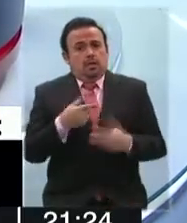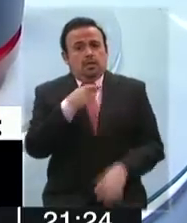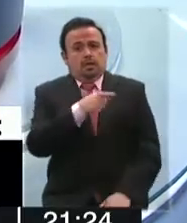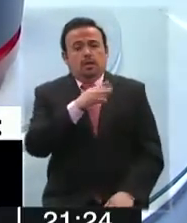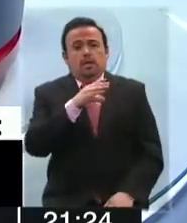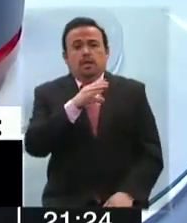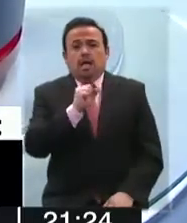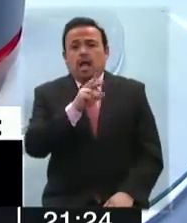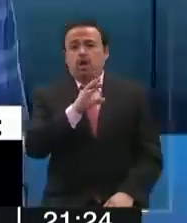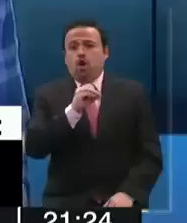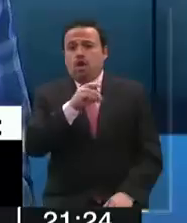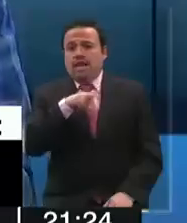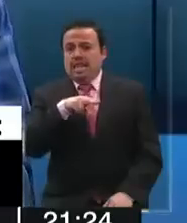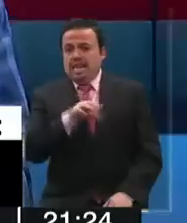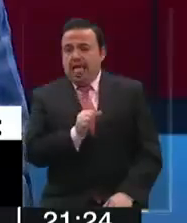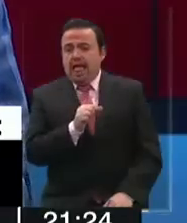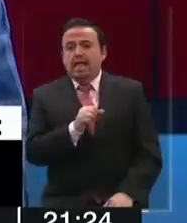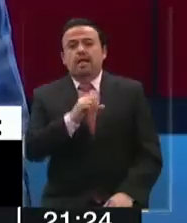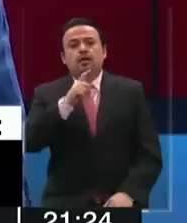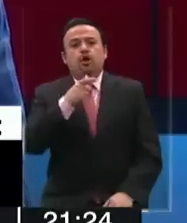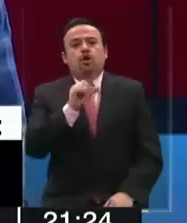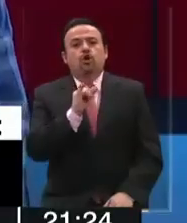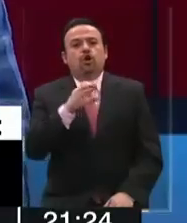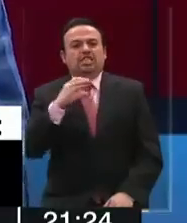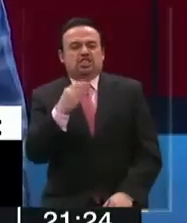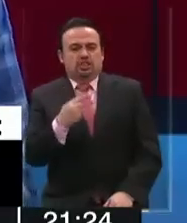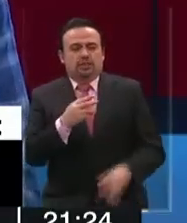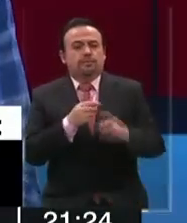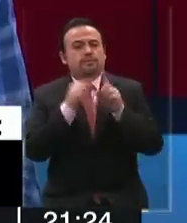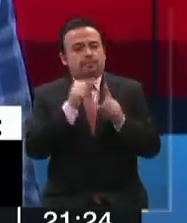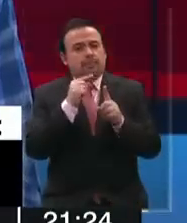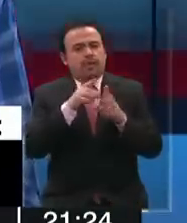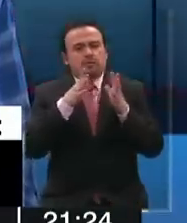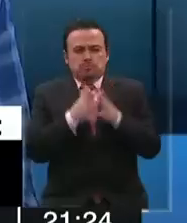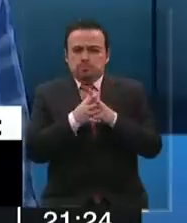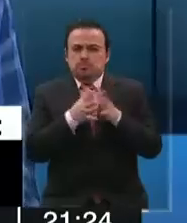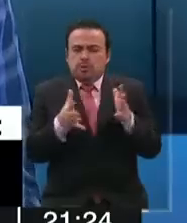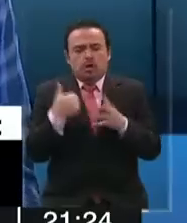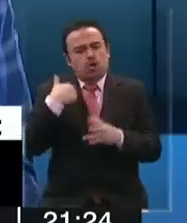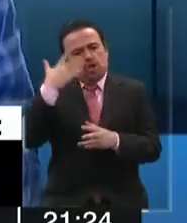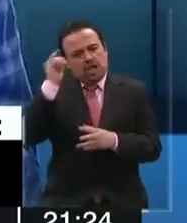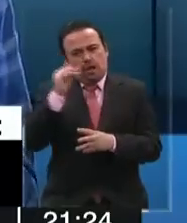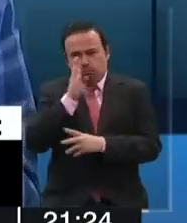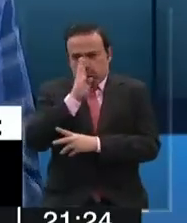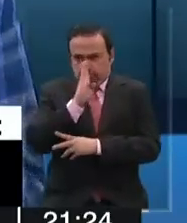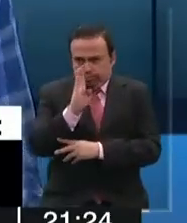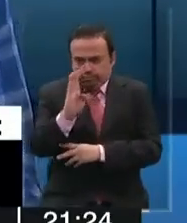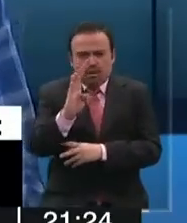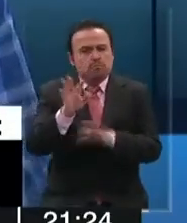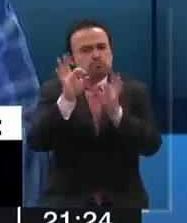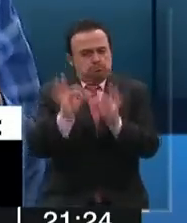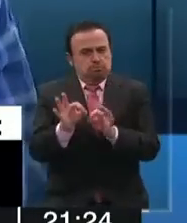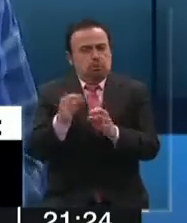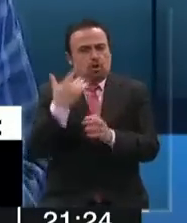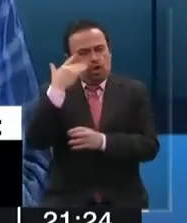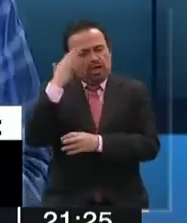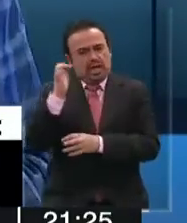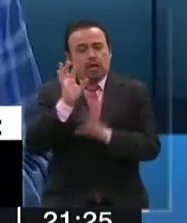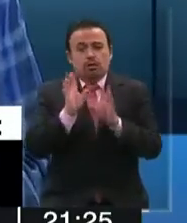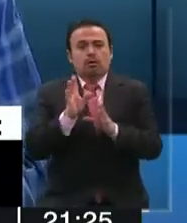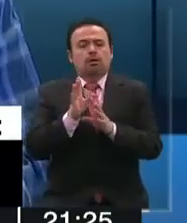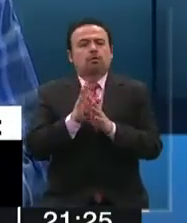Carolina gois a nosotros nos satisface plenamente porque creo que está en la dirección correcta en cuanto a